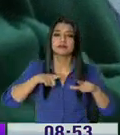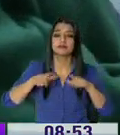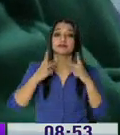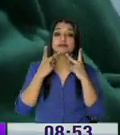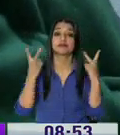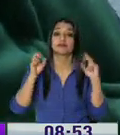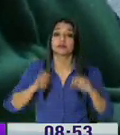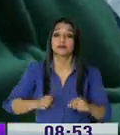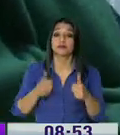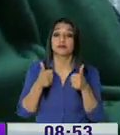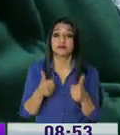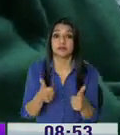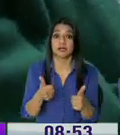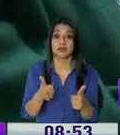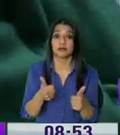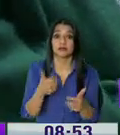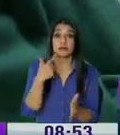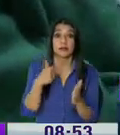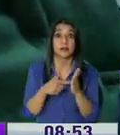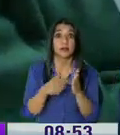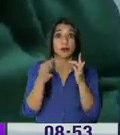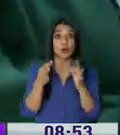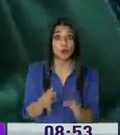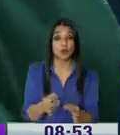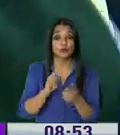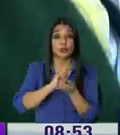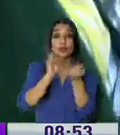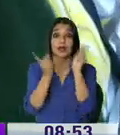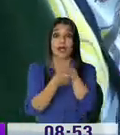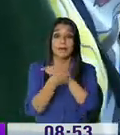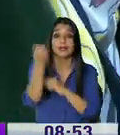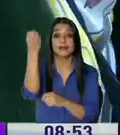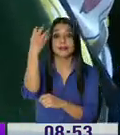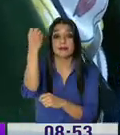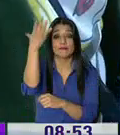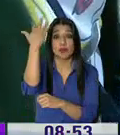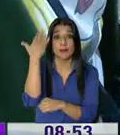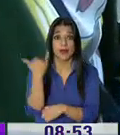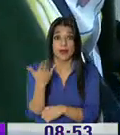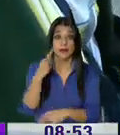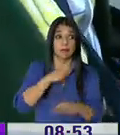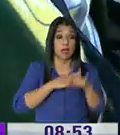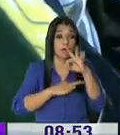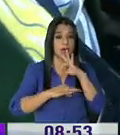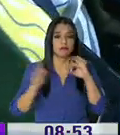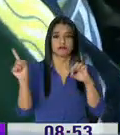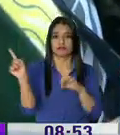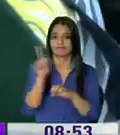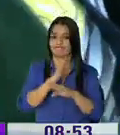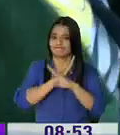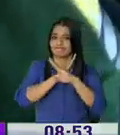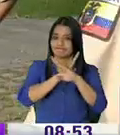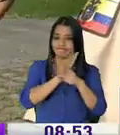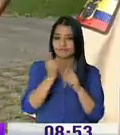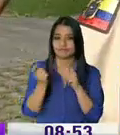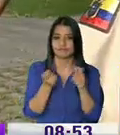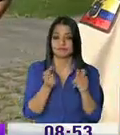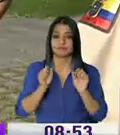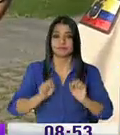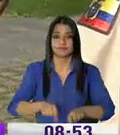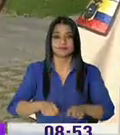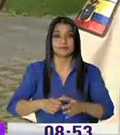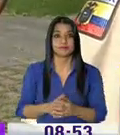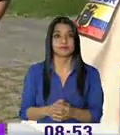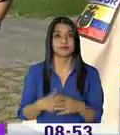públicos y así evitar que en el momento que se dé paso al semáforo amarillo se produzcan masivos contagios de coronavirus. Hemos